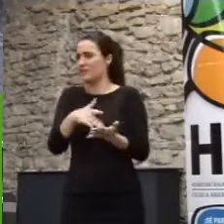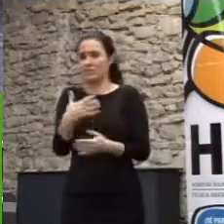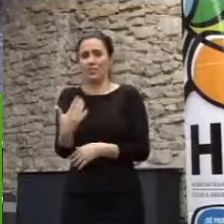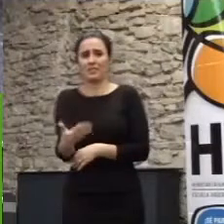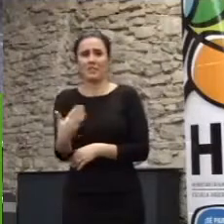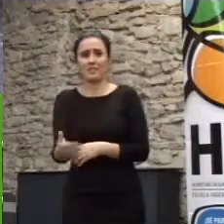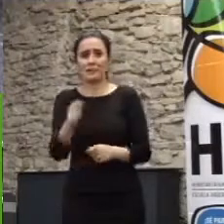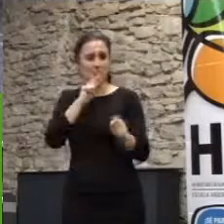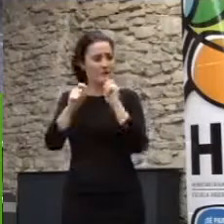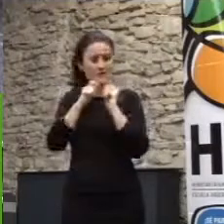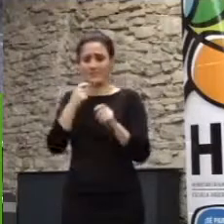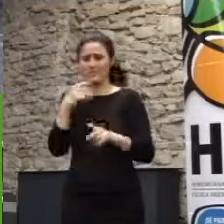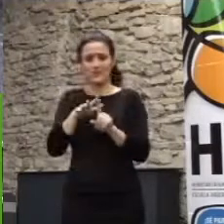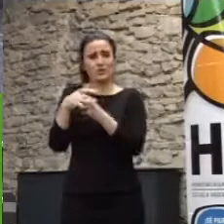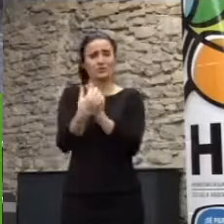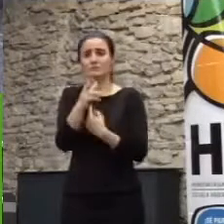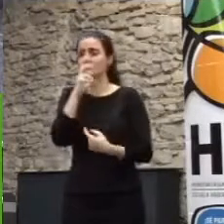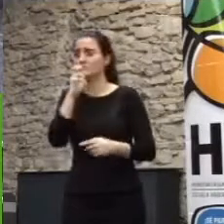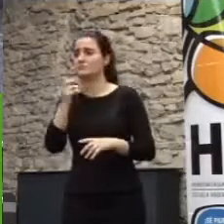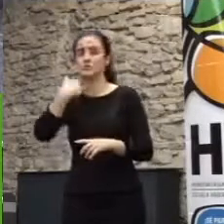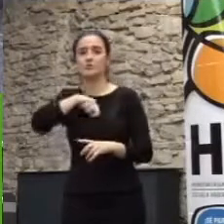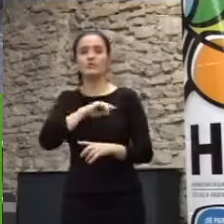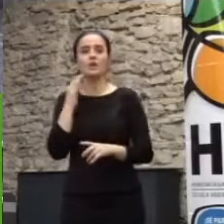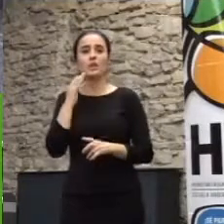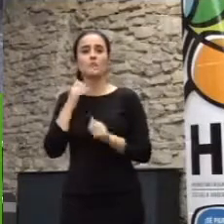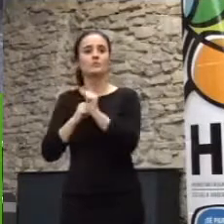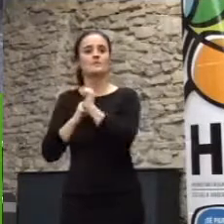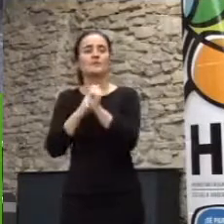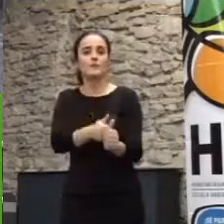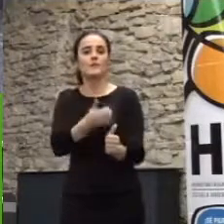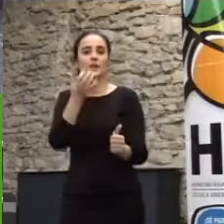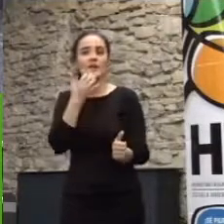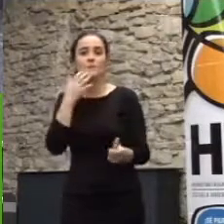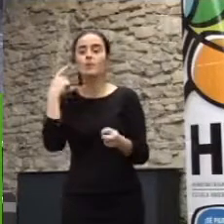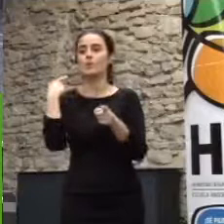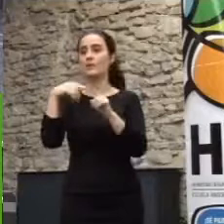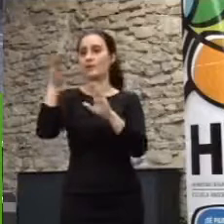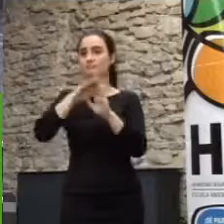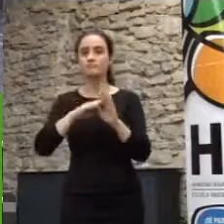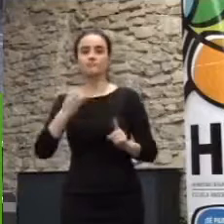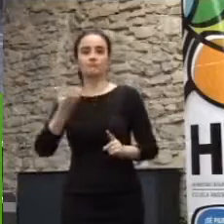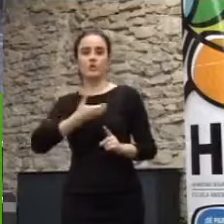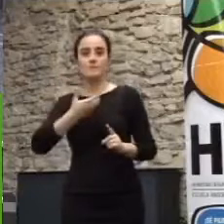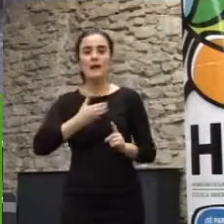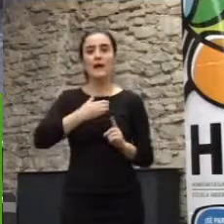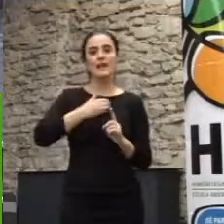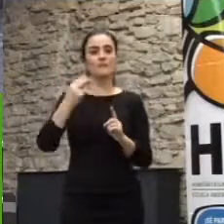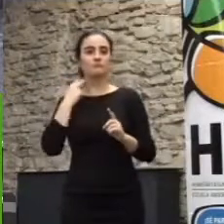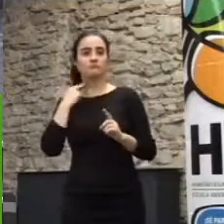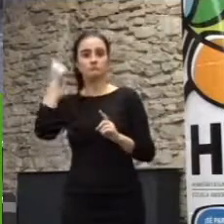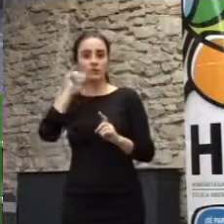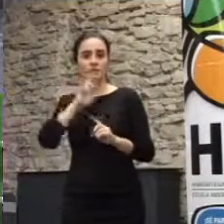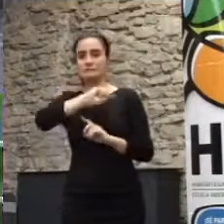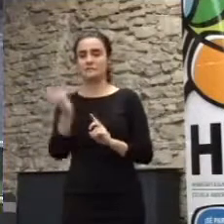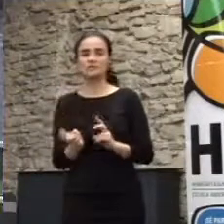la profesión, que puedan estar haciendo un seguimiento muy estrecho de la actualidad municipal, de la actualidad foral, etcétera, ¿no? Porque es